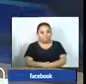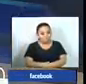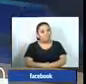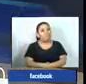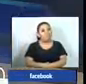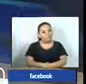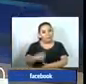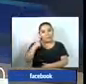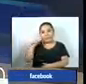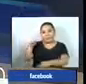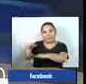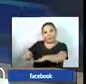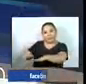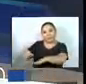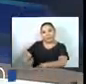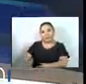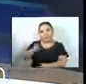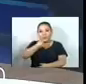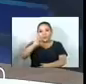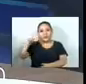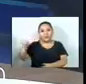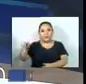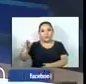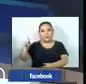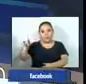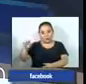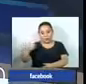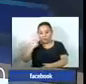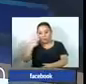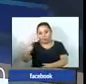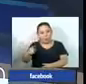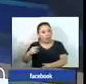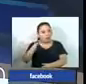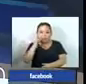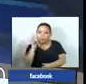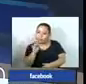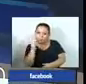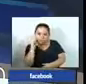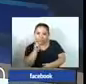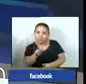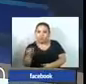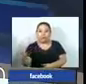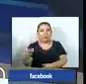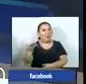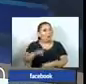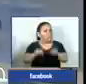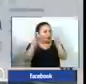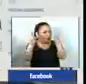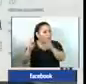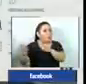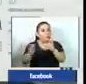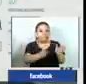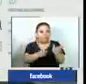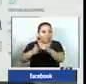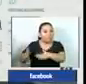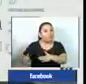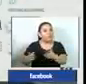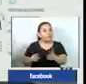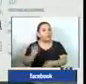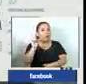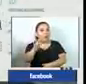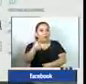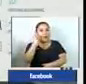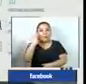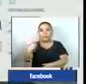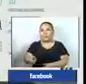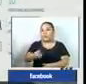muchísimas gracias a Julio por presentarnos esa nota se ve todo muy delicioso y a continuación vamos a cambiar de tema y vamos a leer la